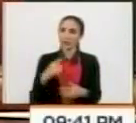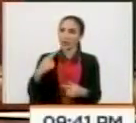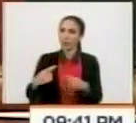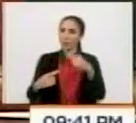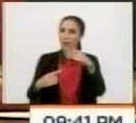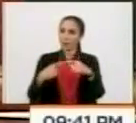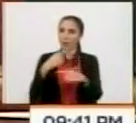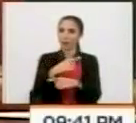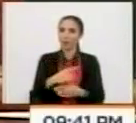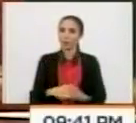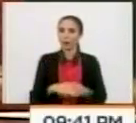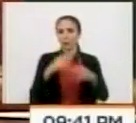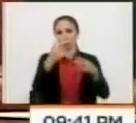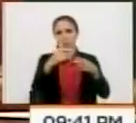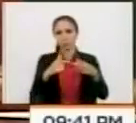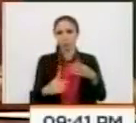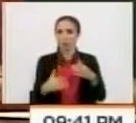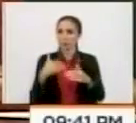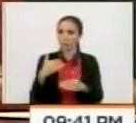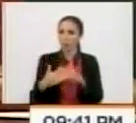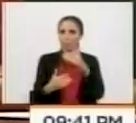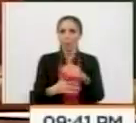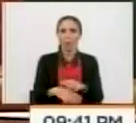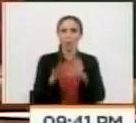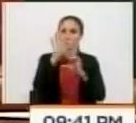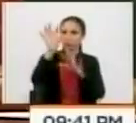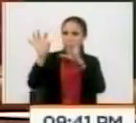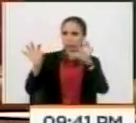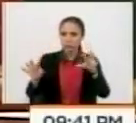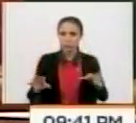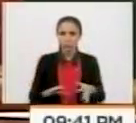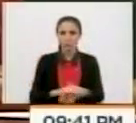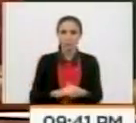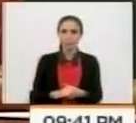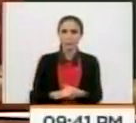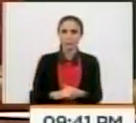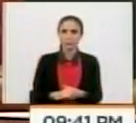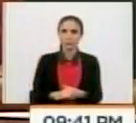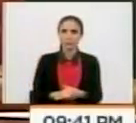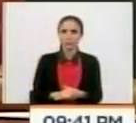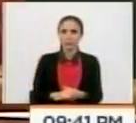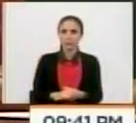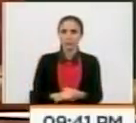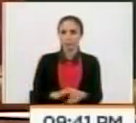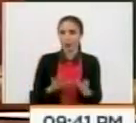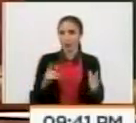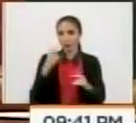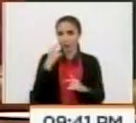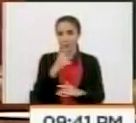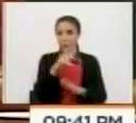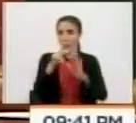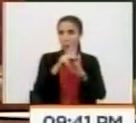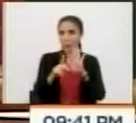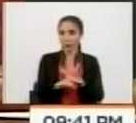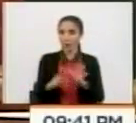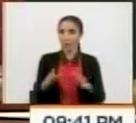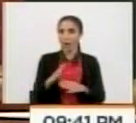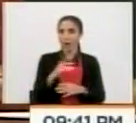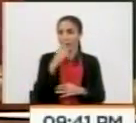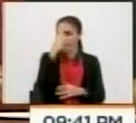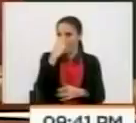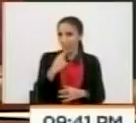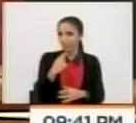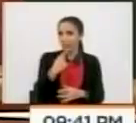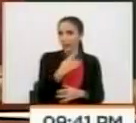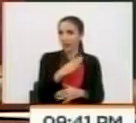¿verdad? Y el pueblo va construyendo las cosas. Y ya el programa tiene un carácter, tiene un perfil propio, tiene